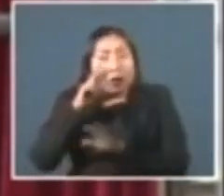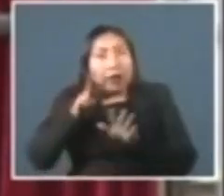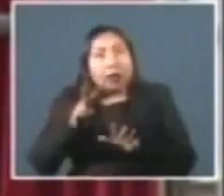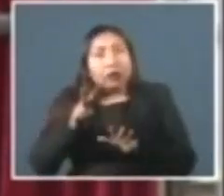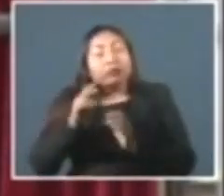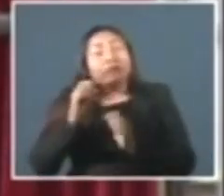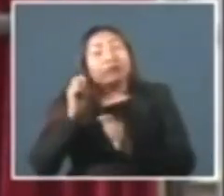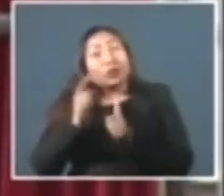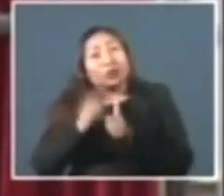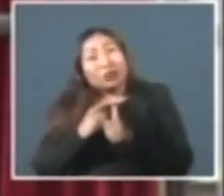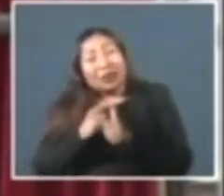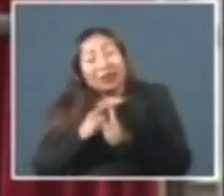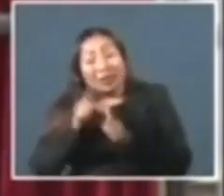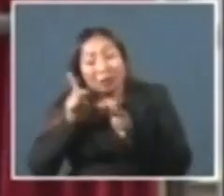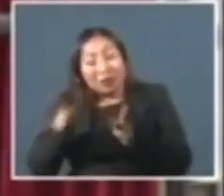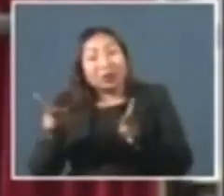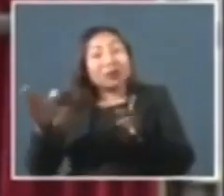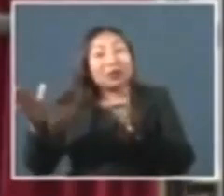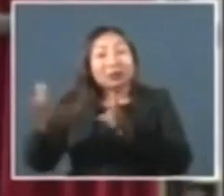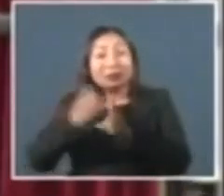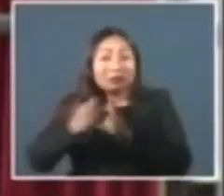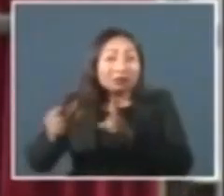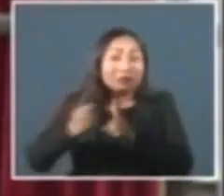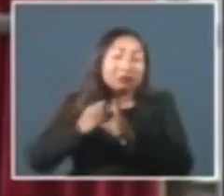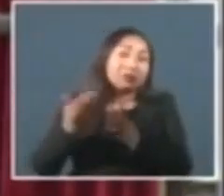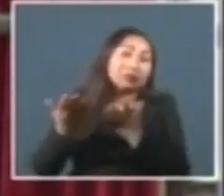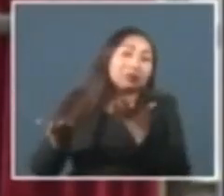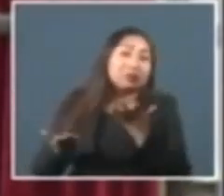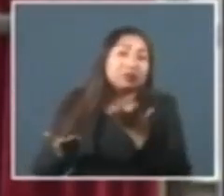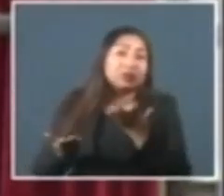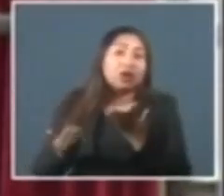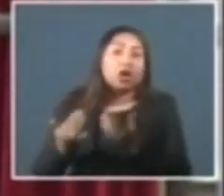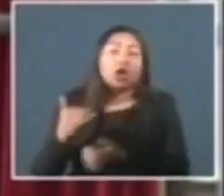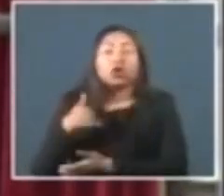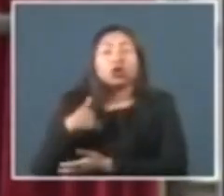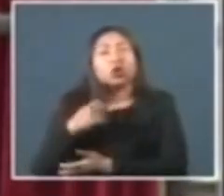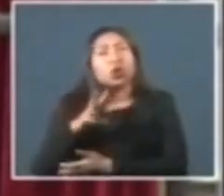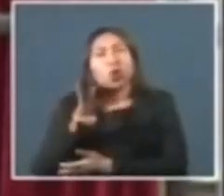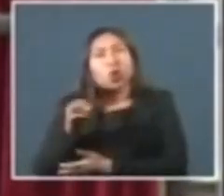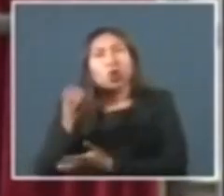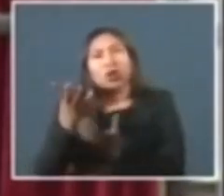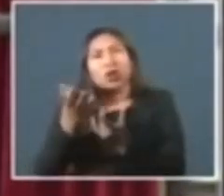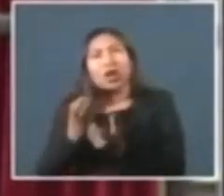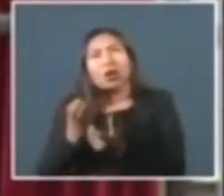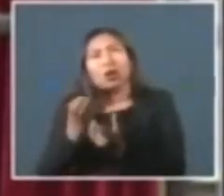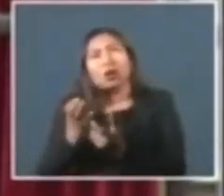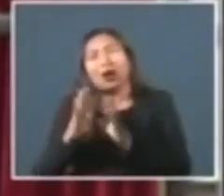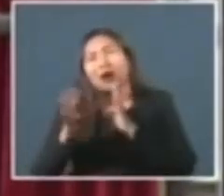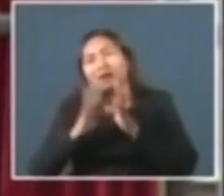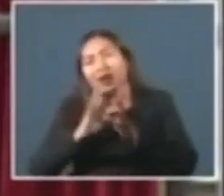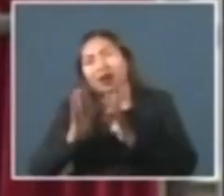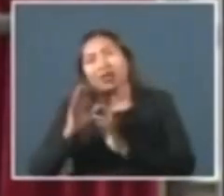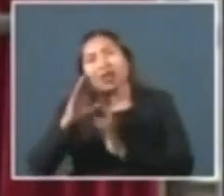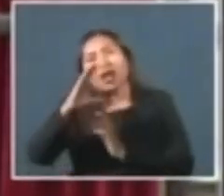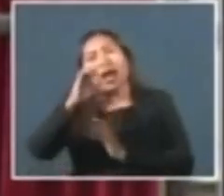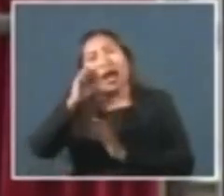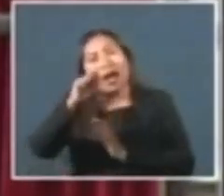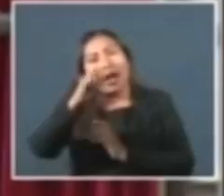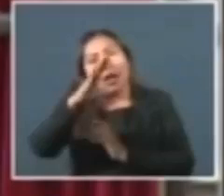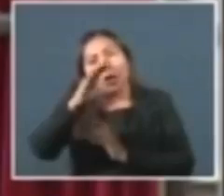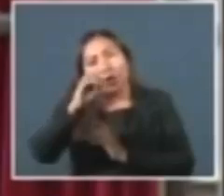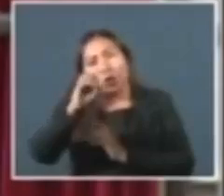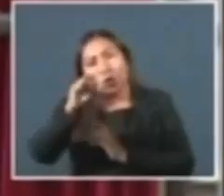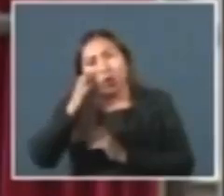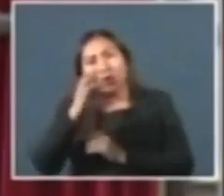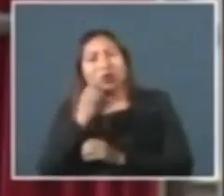víctimas, porque yo no quiero hablar de acoso, porque esto es competencia administrativa.